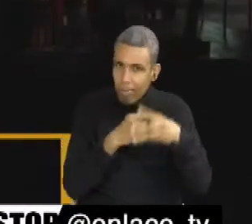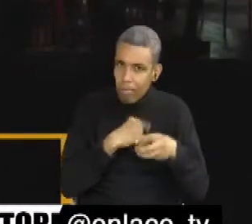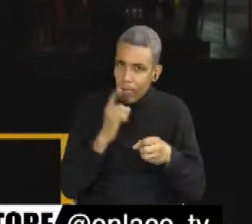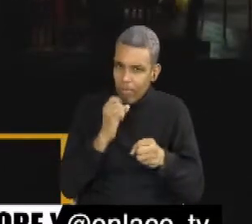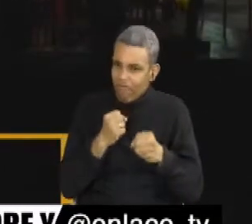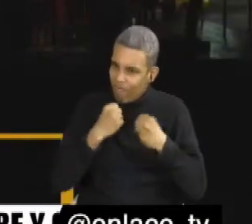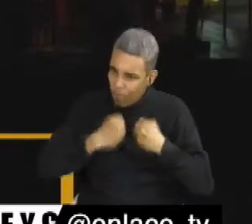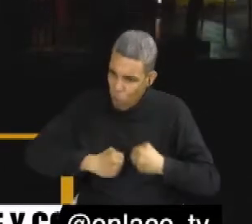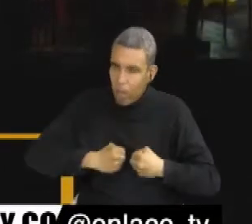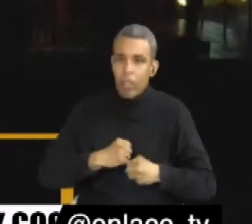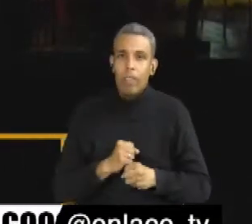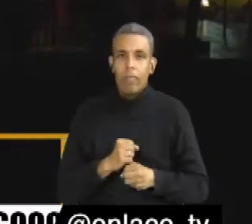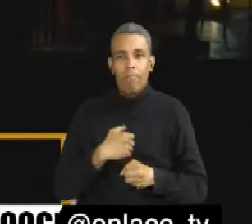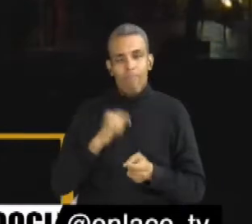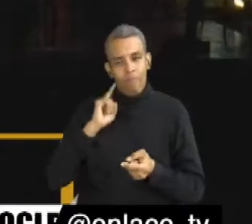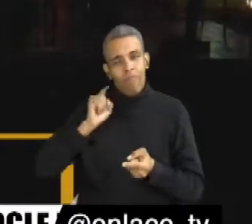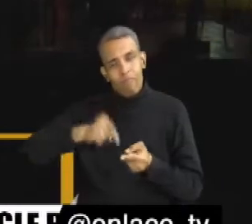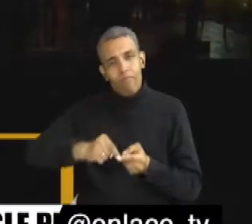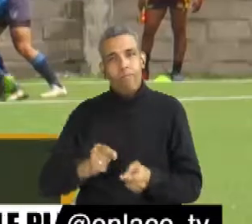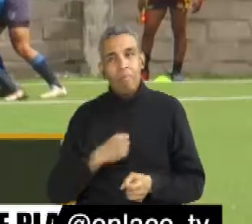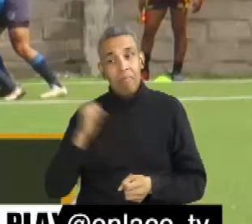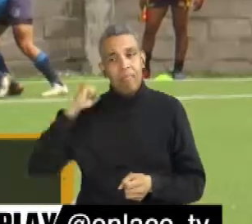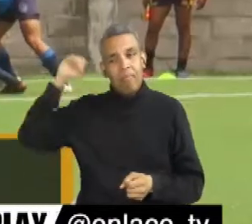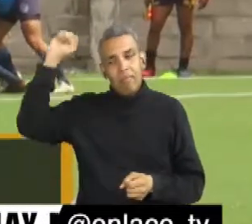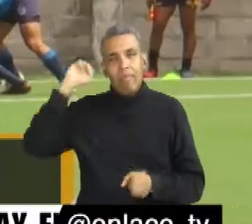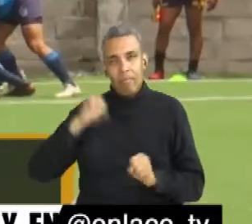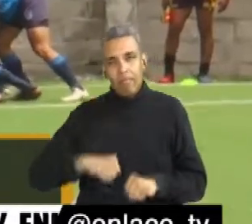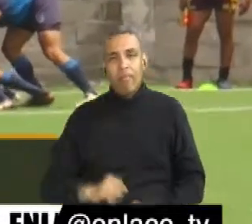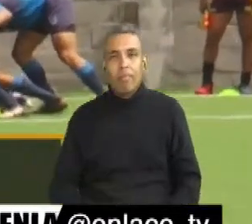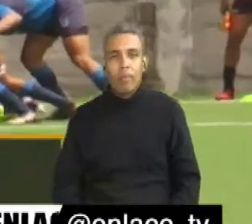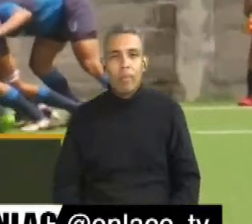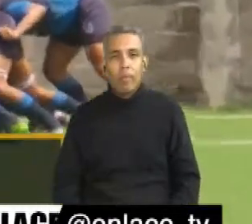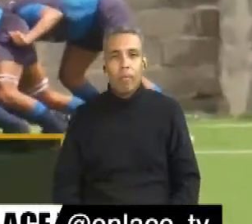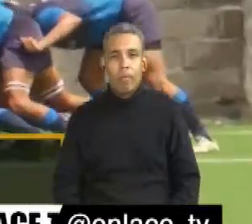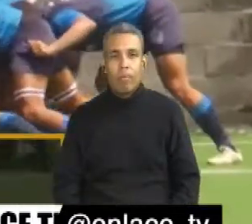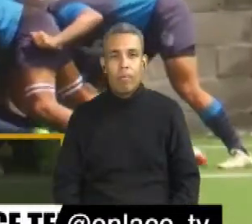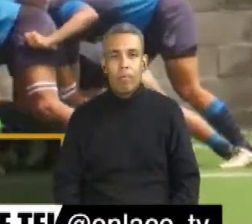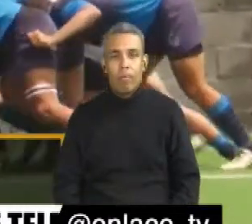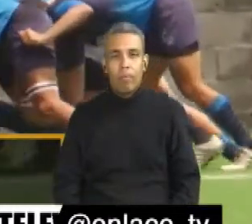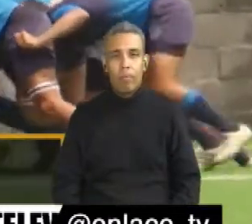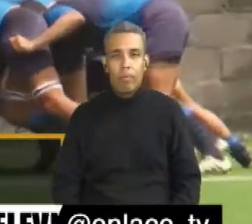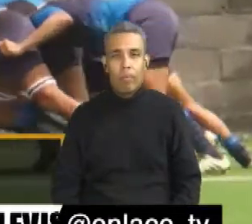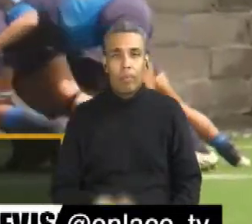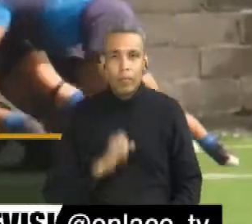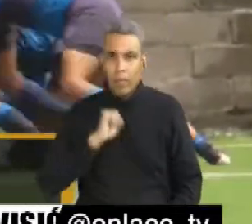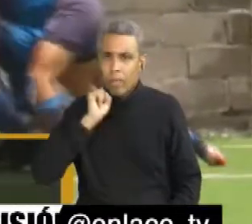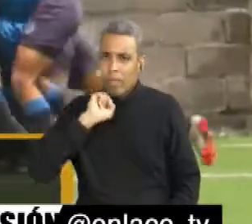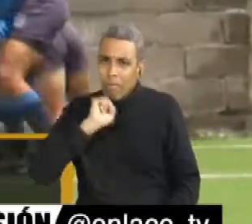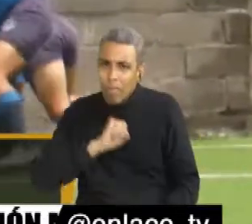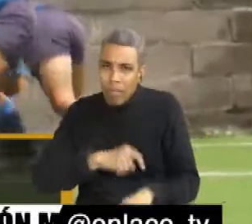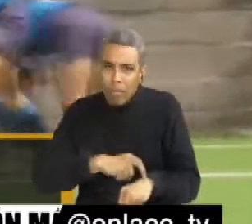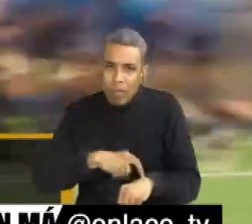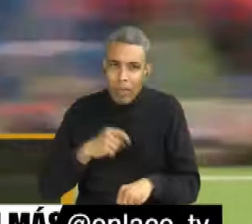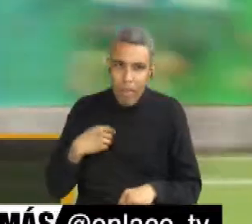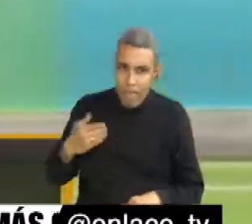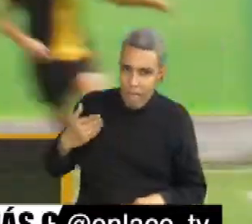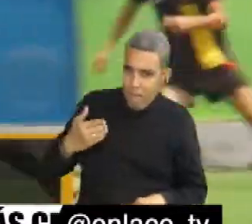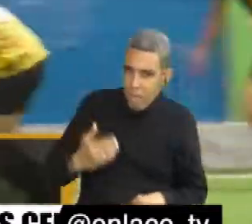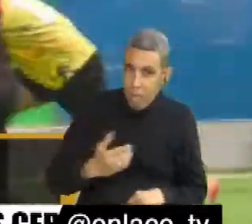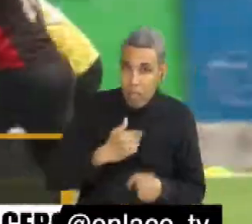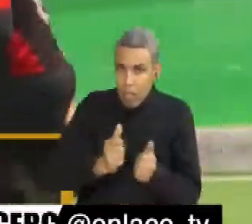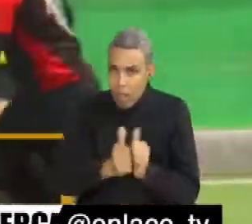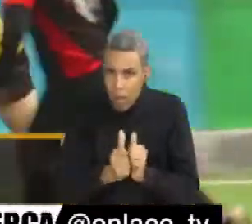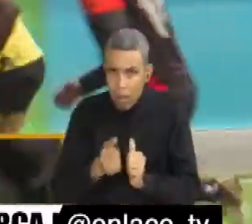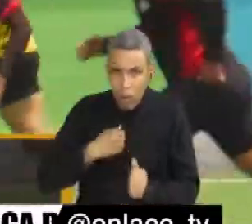puesto que pues queremos que quede para nuestra ciudad. A pesar de que Barranca Bermeja tiene poco tiempo compitiendo en este deporte, ha demostrado un